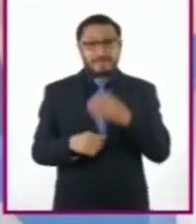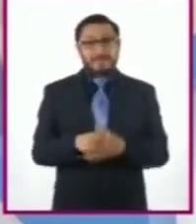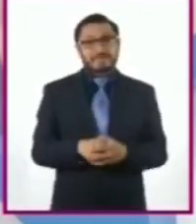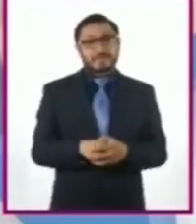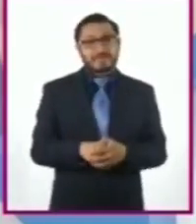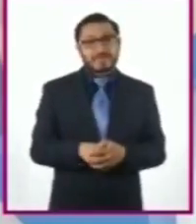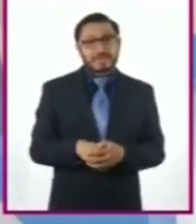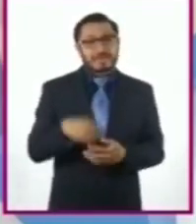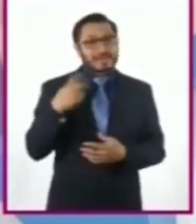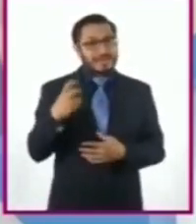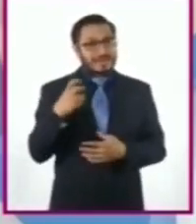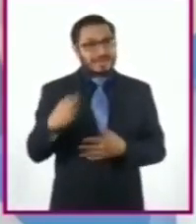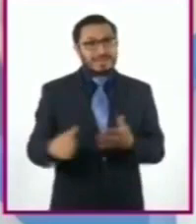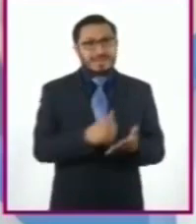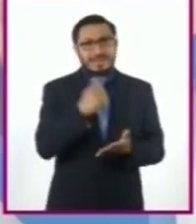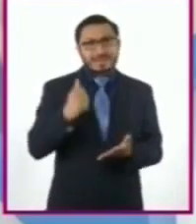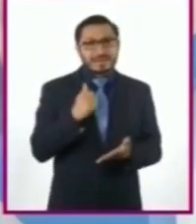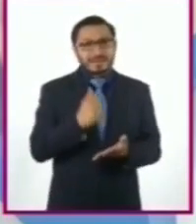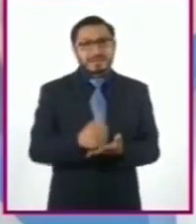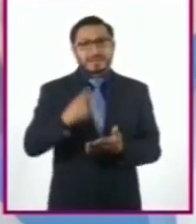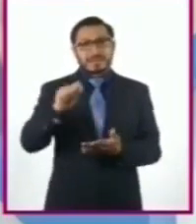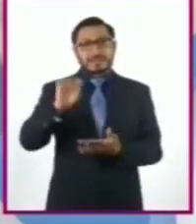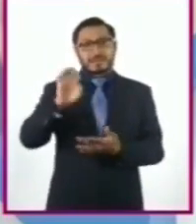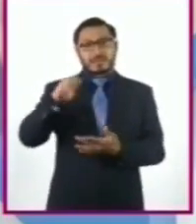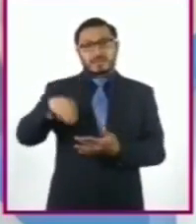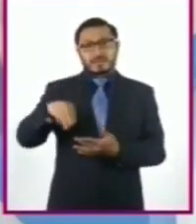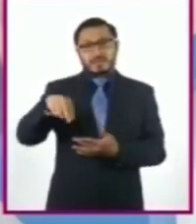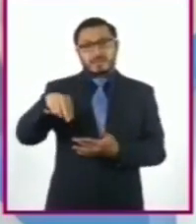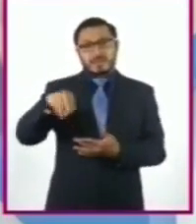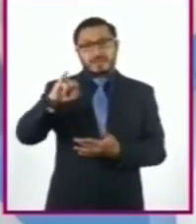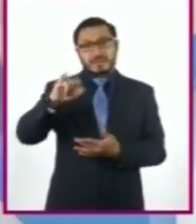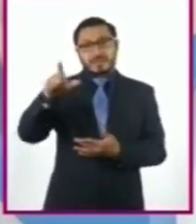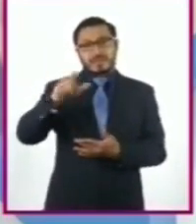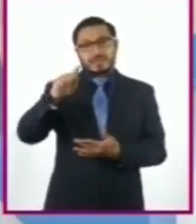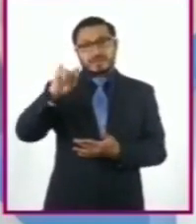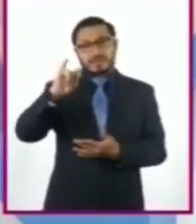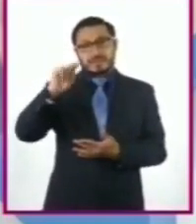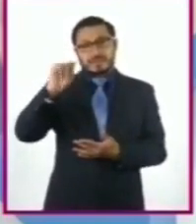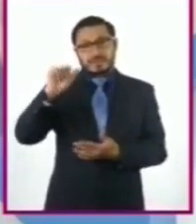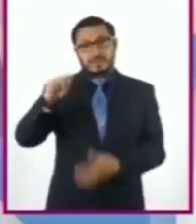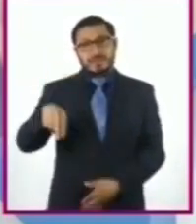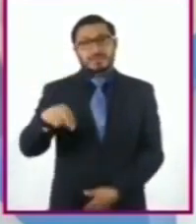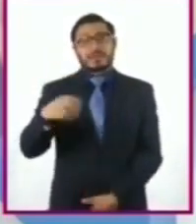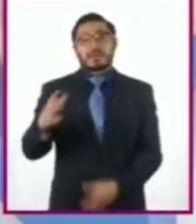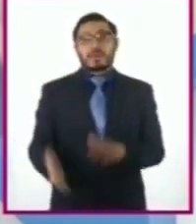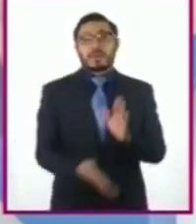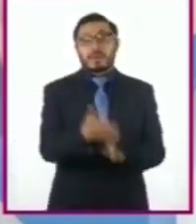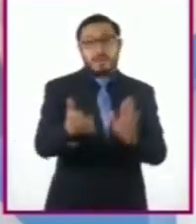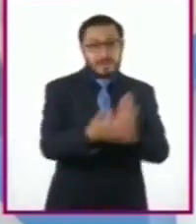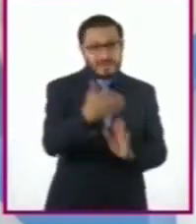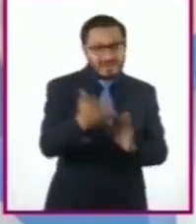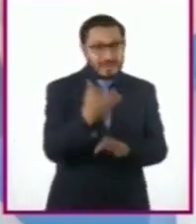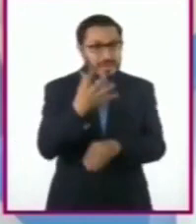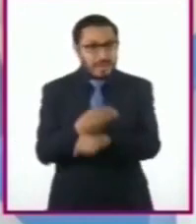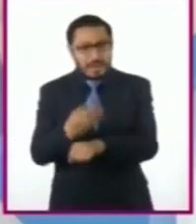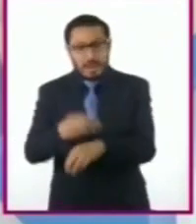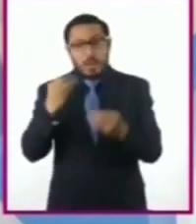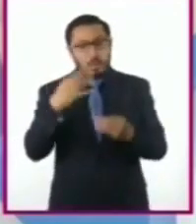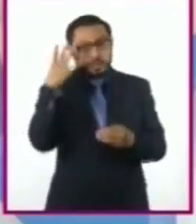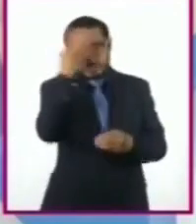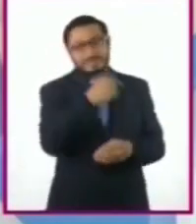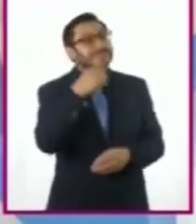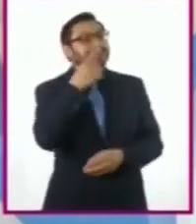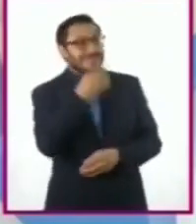ciudad de Temixtitan se va reparando. Está muy hermosa, dice Cortés